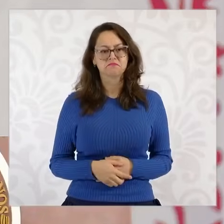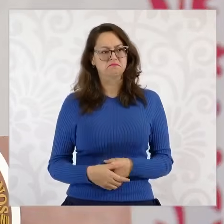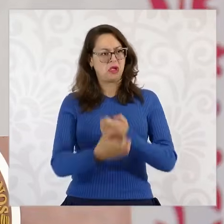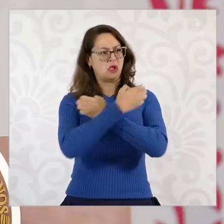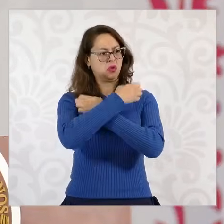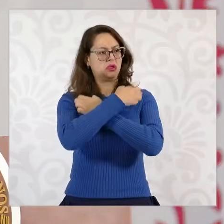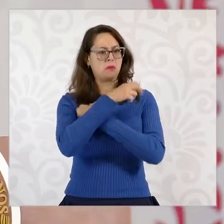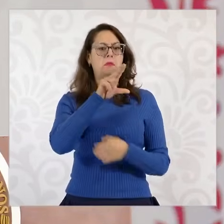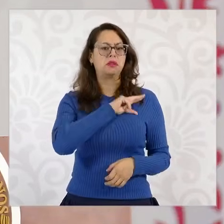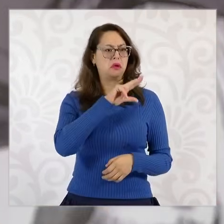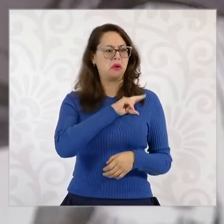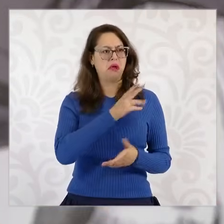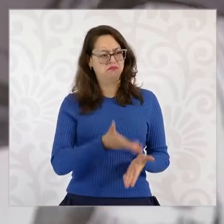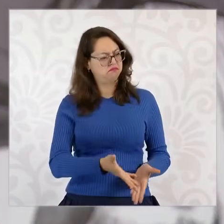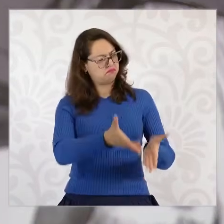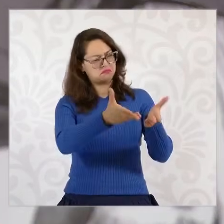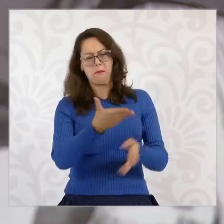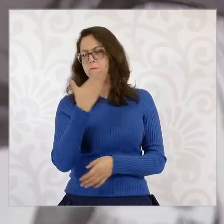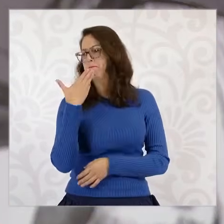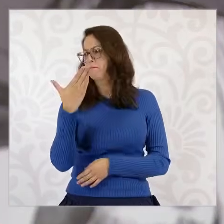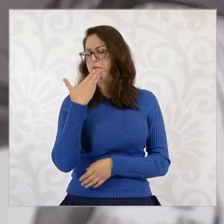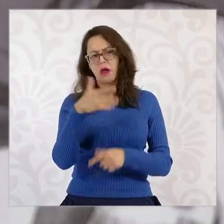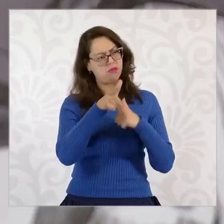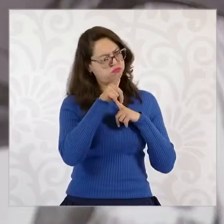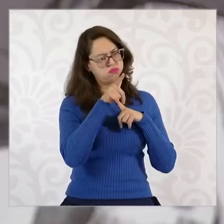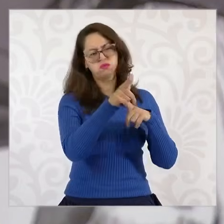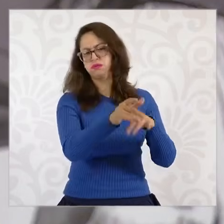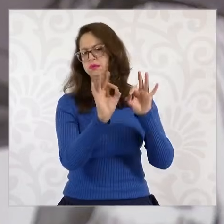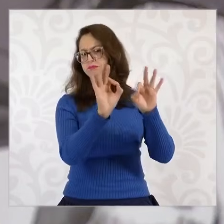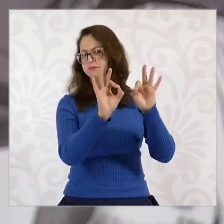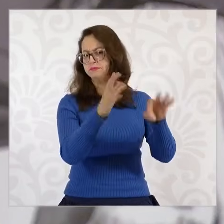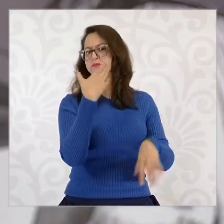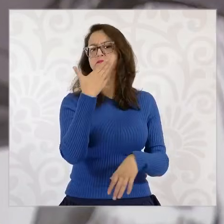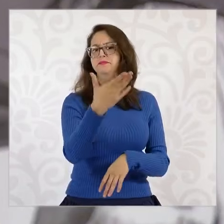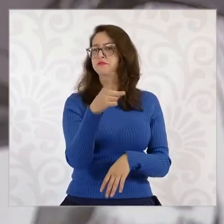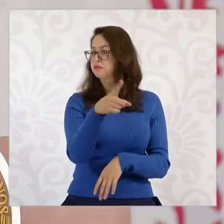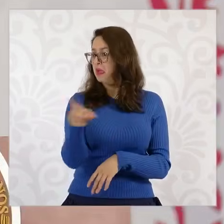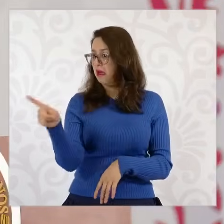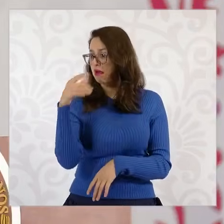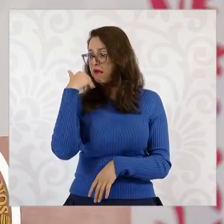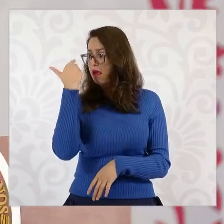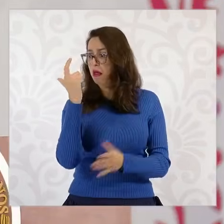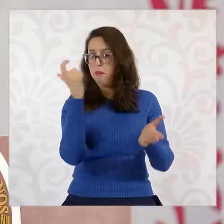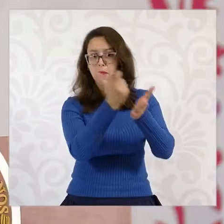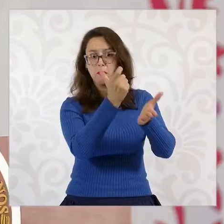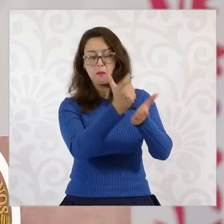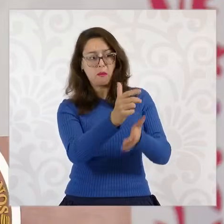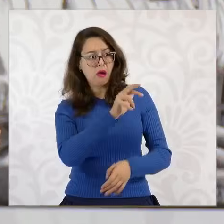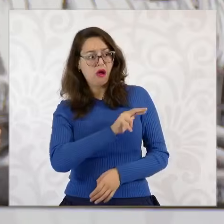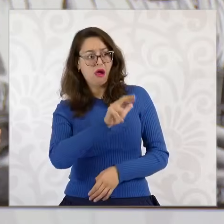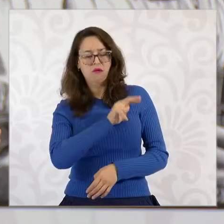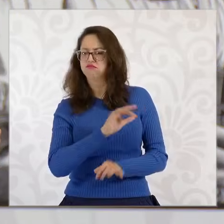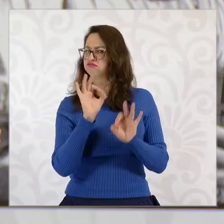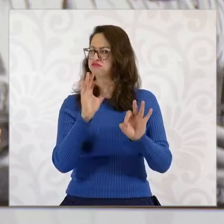particular, está muy bien. Y quien quiera llevar a sus hijos a una escuela particular tiene todo el derecho y está muy bien, y tienen